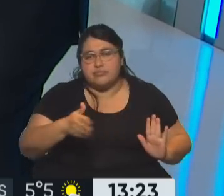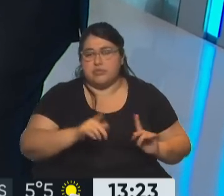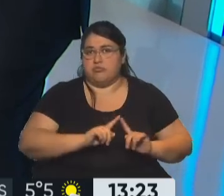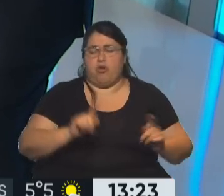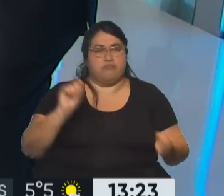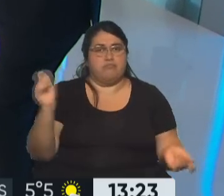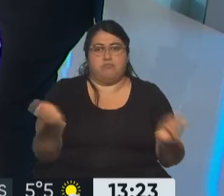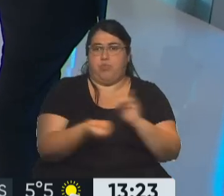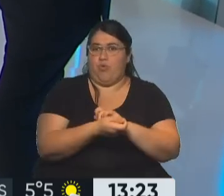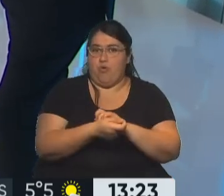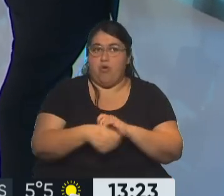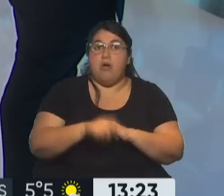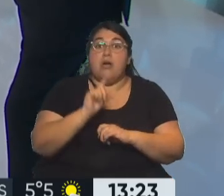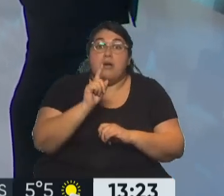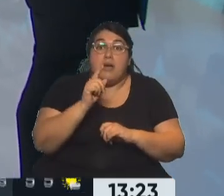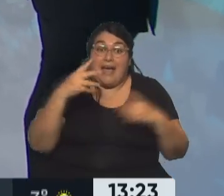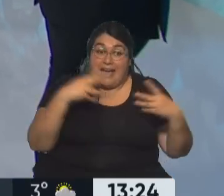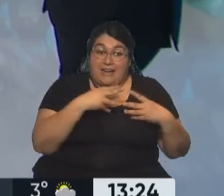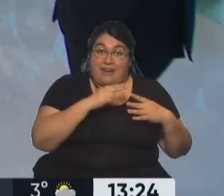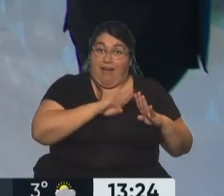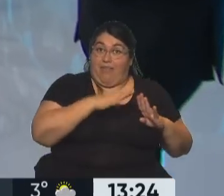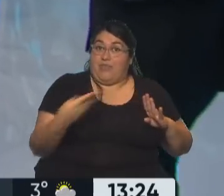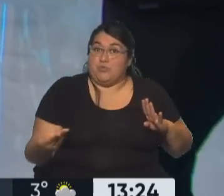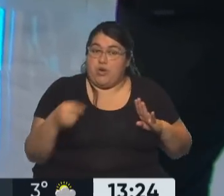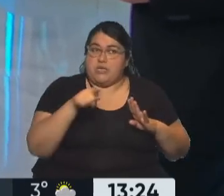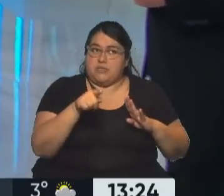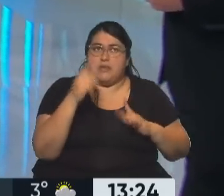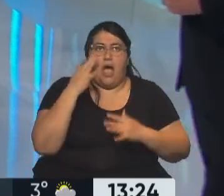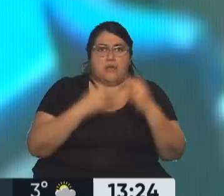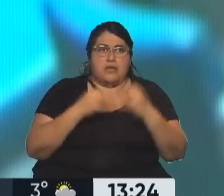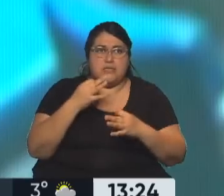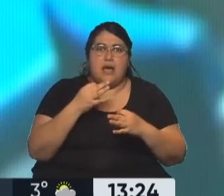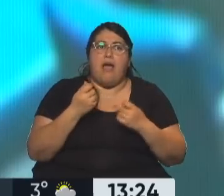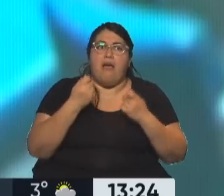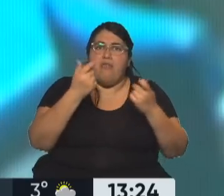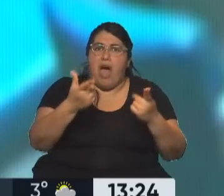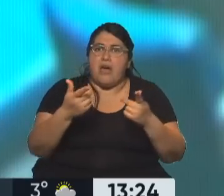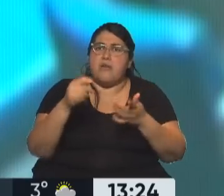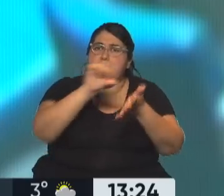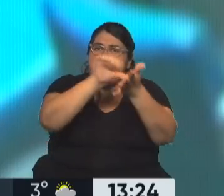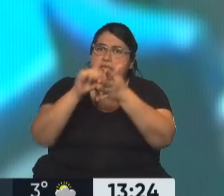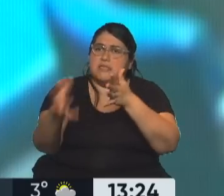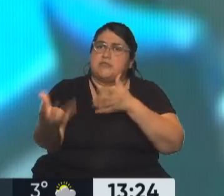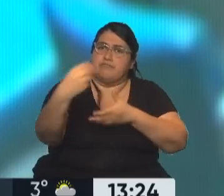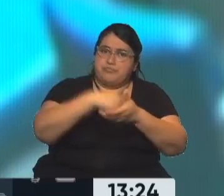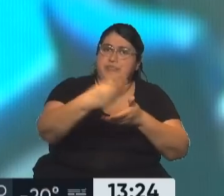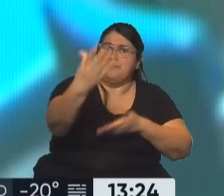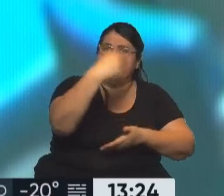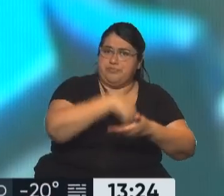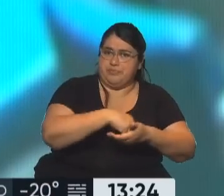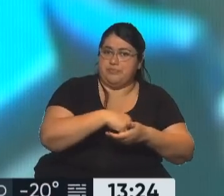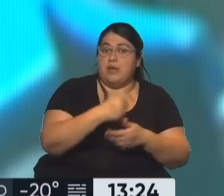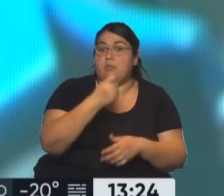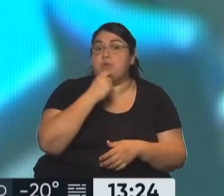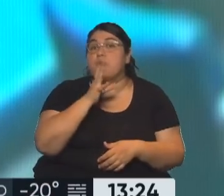por las potencias occidentales y empezar a darle lugar a otras potencias emergentes, centralmente a China, como por ejemplo